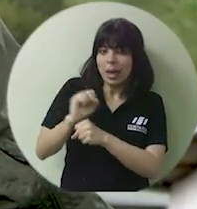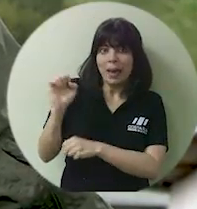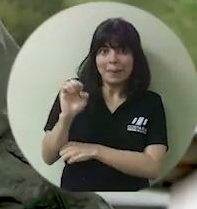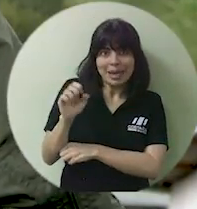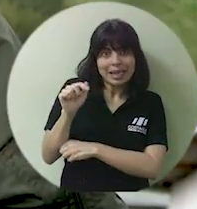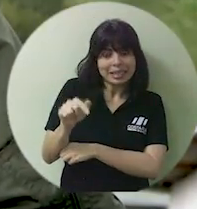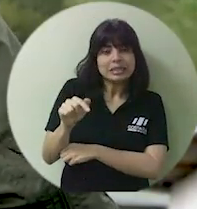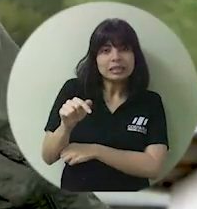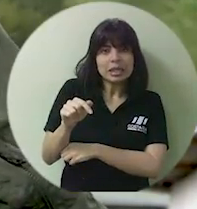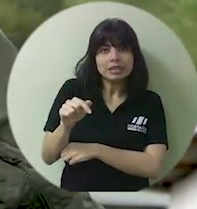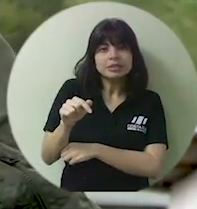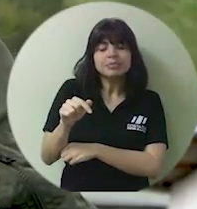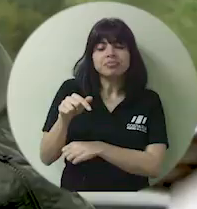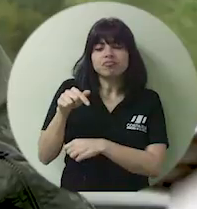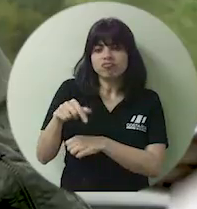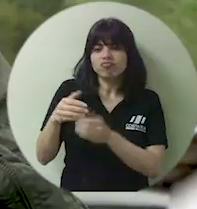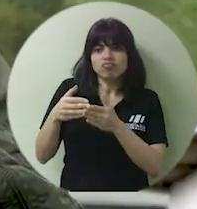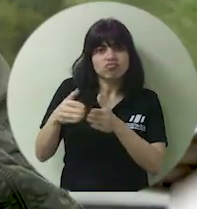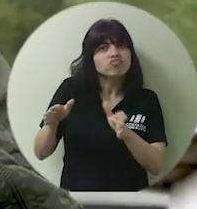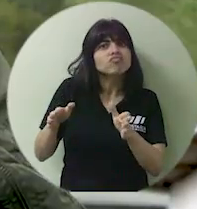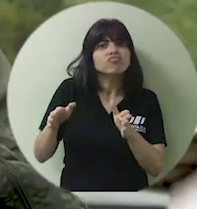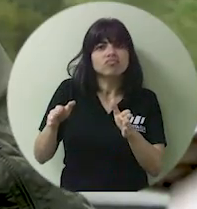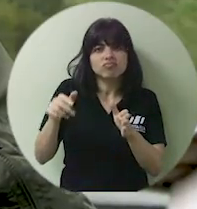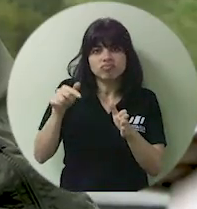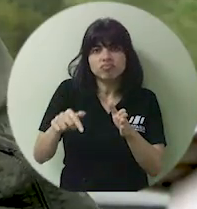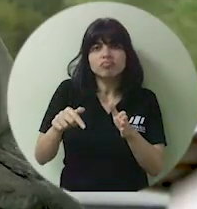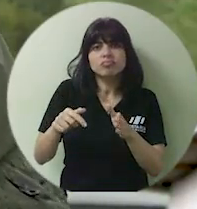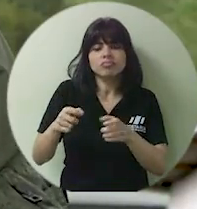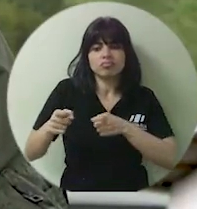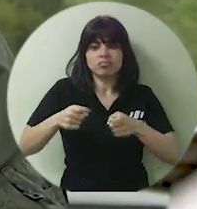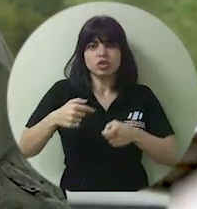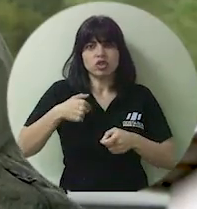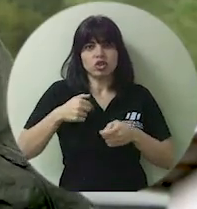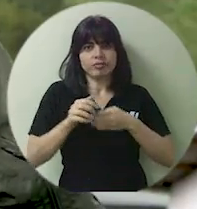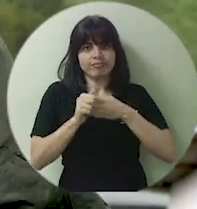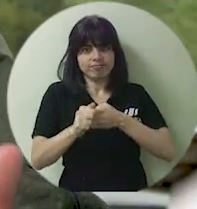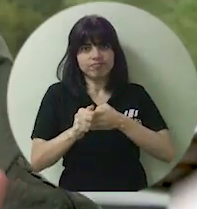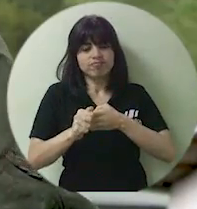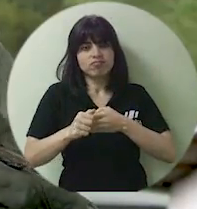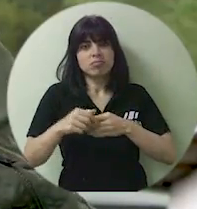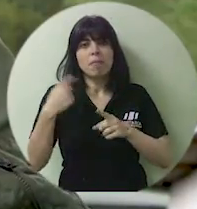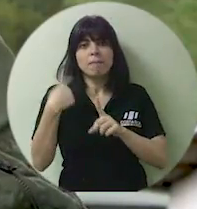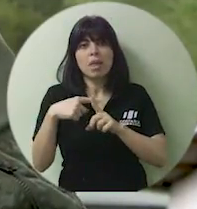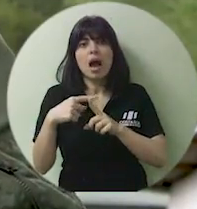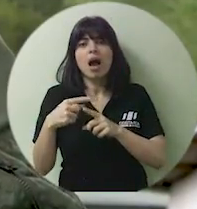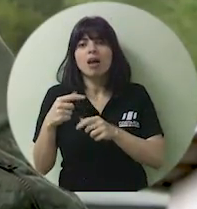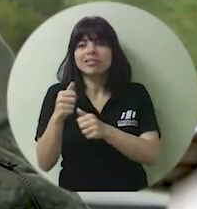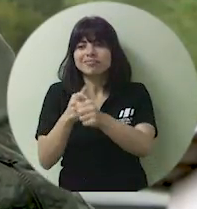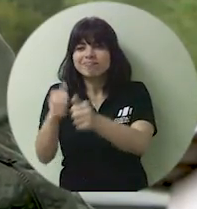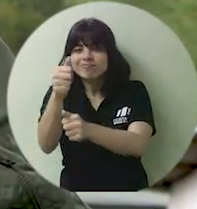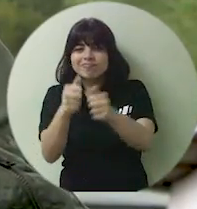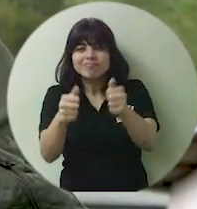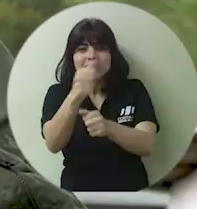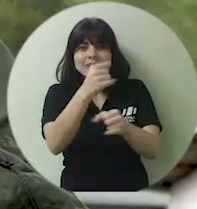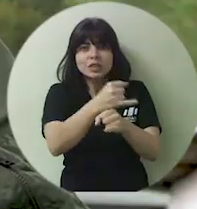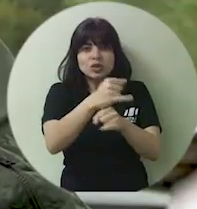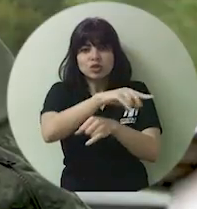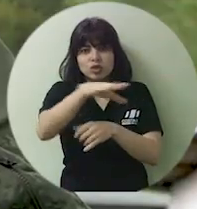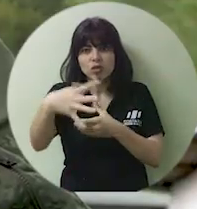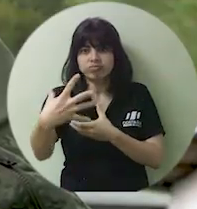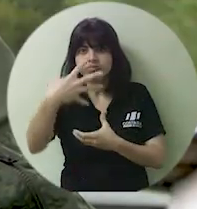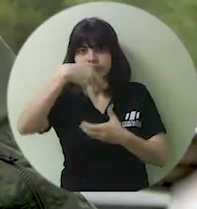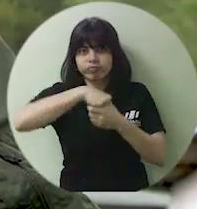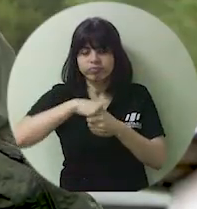Emergencias, al Centro de Operaciones de Emergencias habilitado, presidido por mí y con la participación de los jerarcas de las